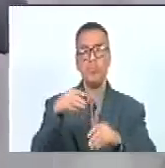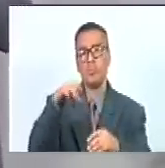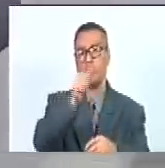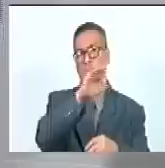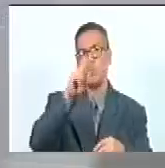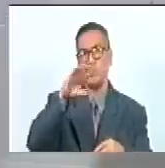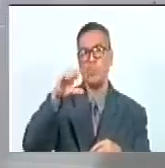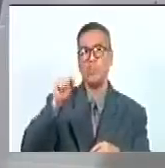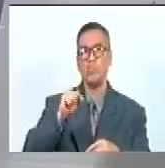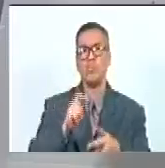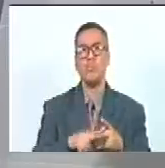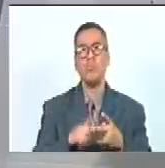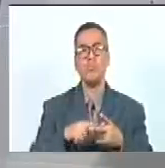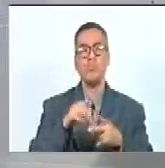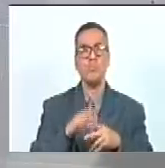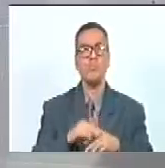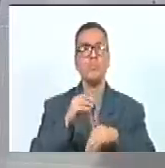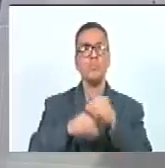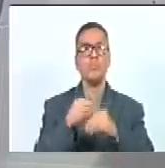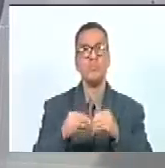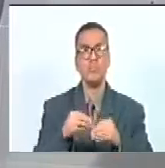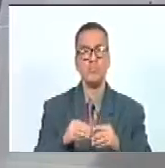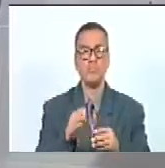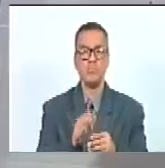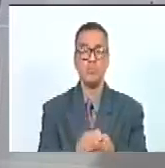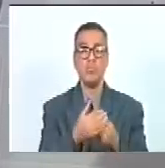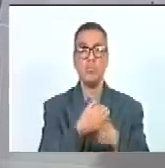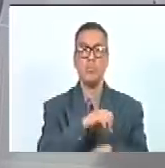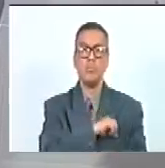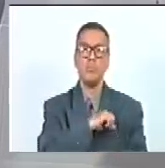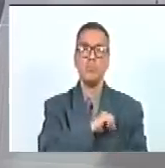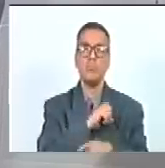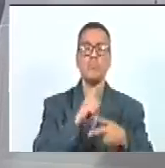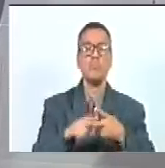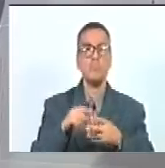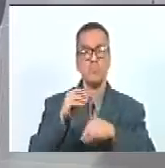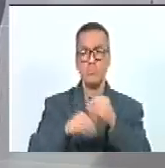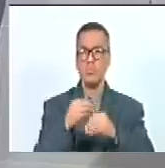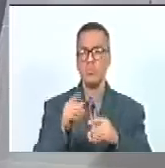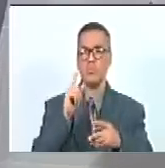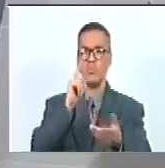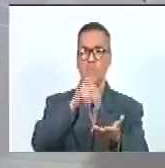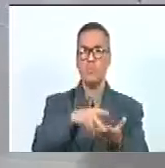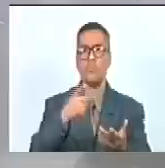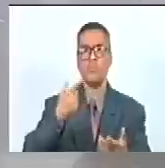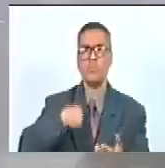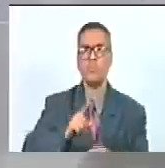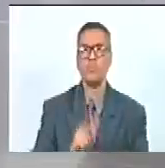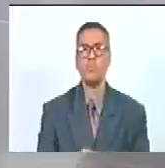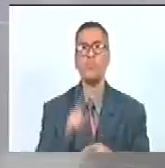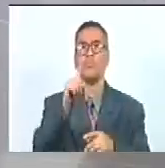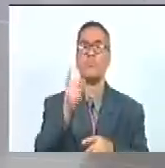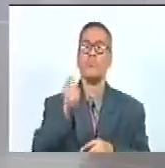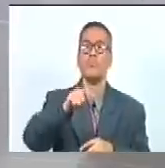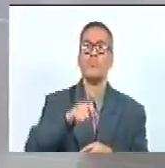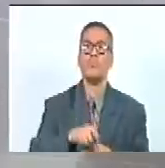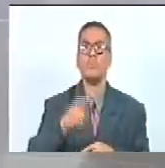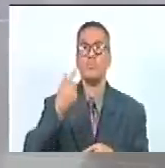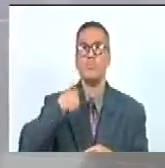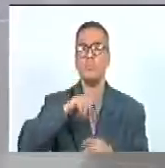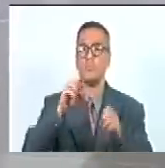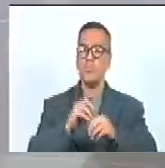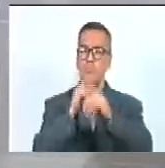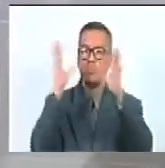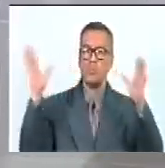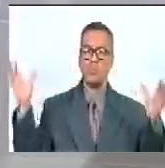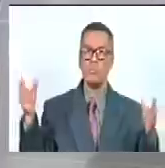Zamora. Lo otro era cobardía. Las contradicciones se habían agudizado y una vez más había estallado